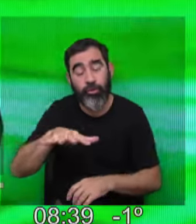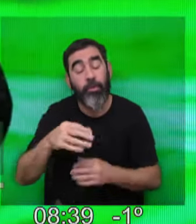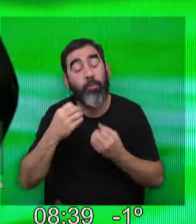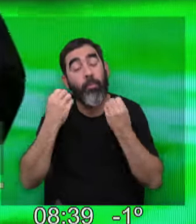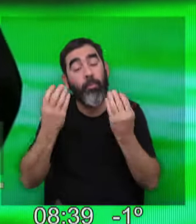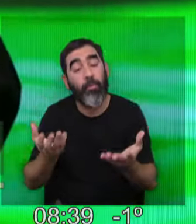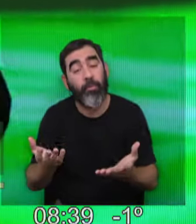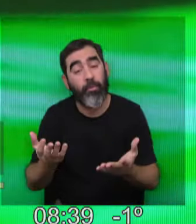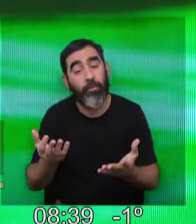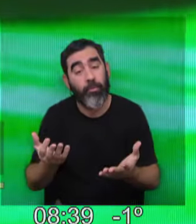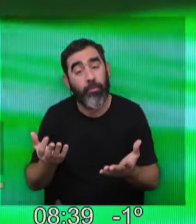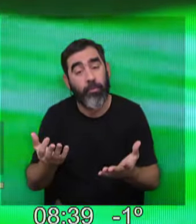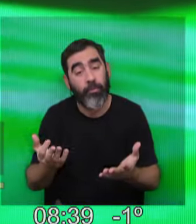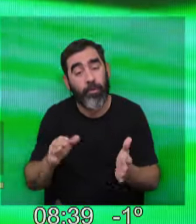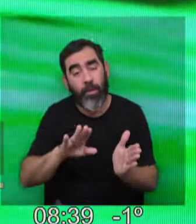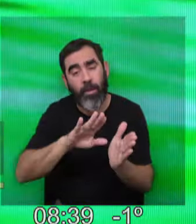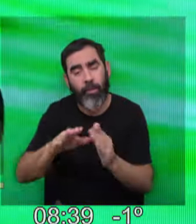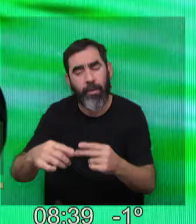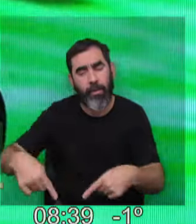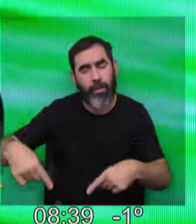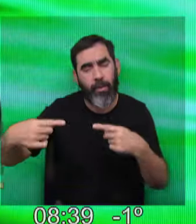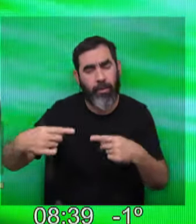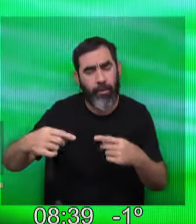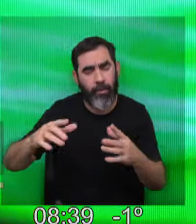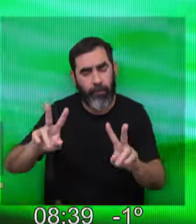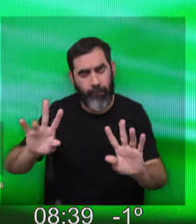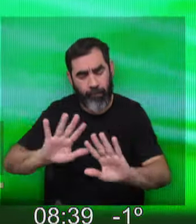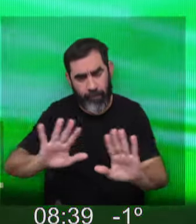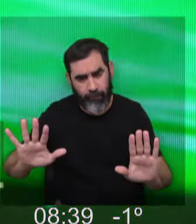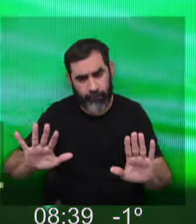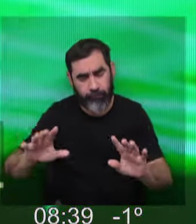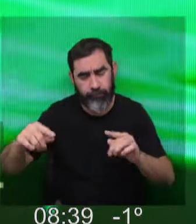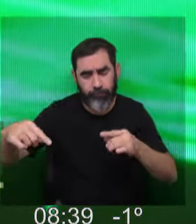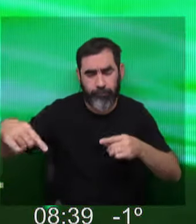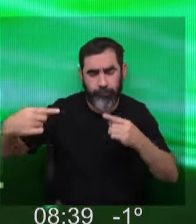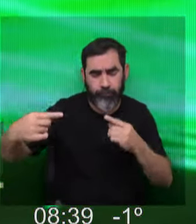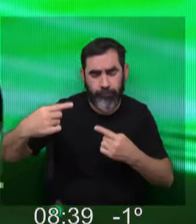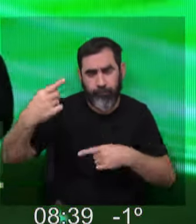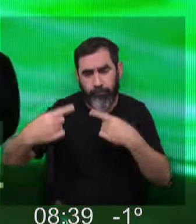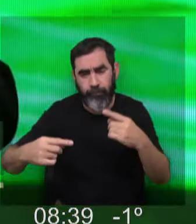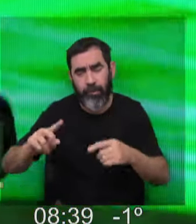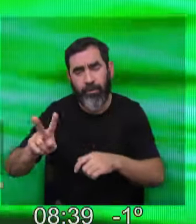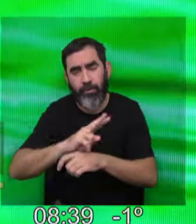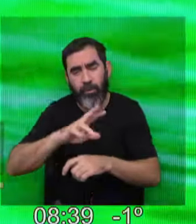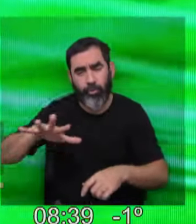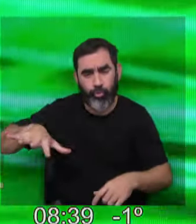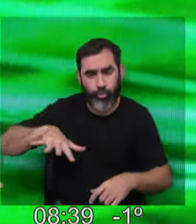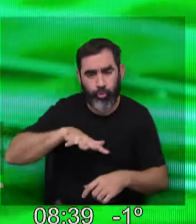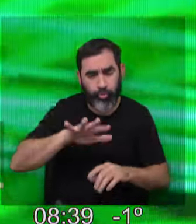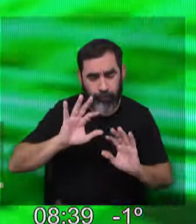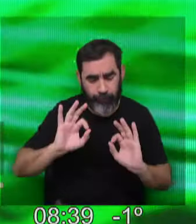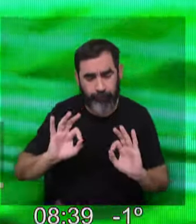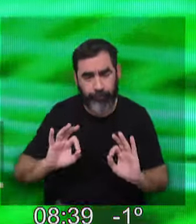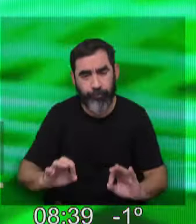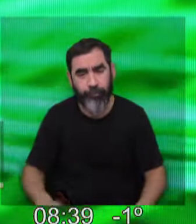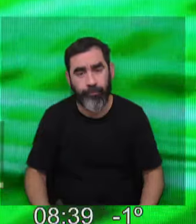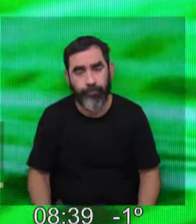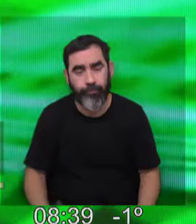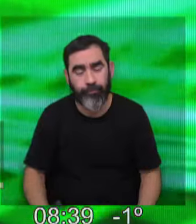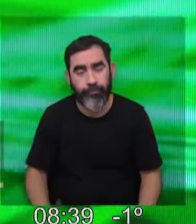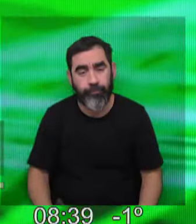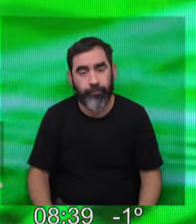Porque más allá de los debates a mediano plazo, más allá de los debates de la seguridad social como tiene que ser, el